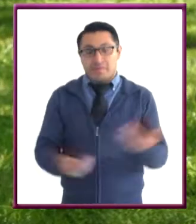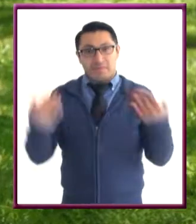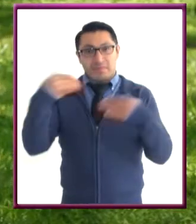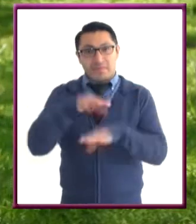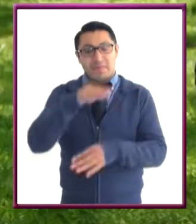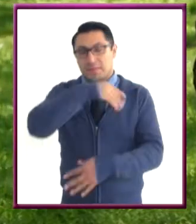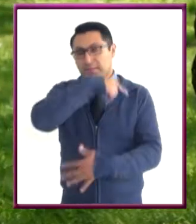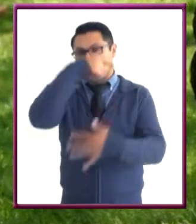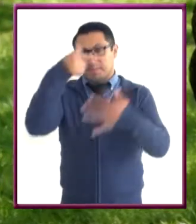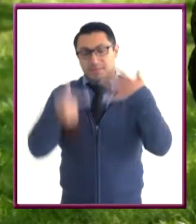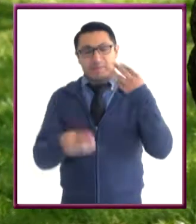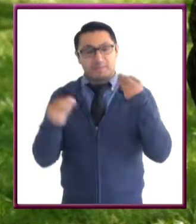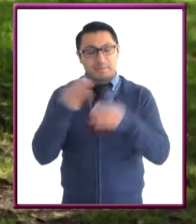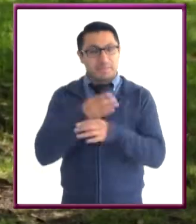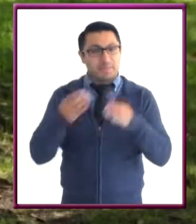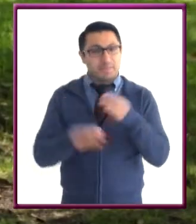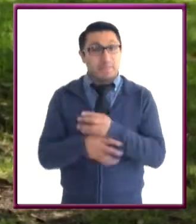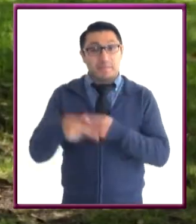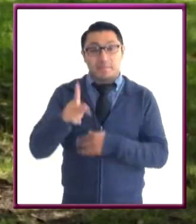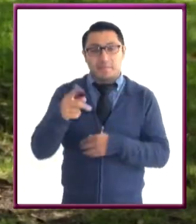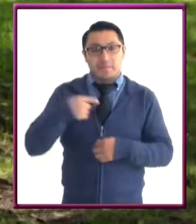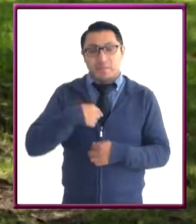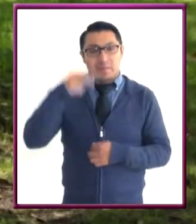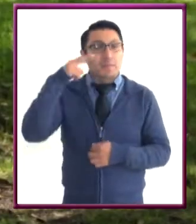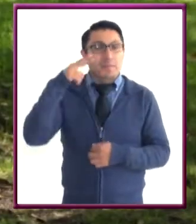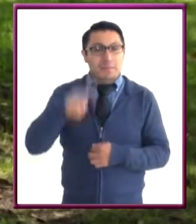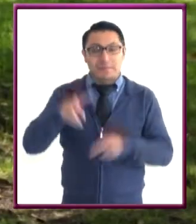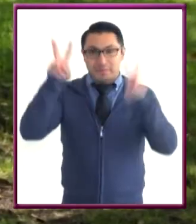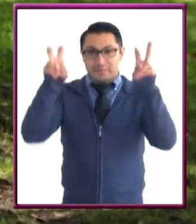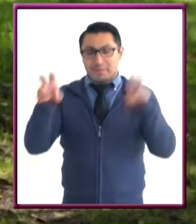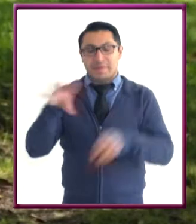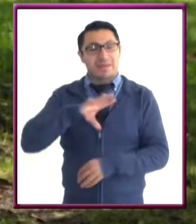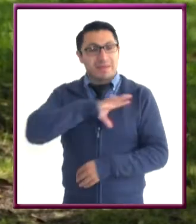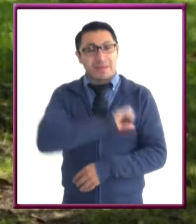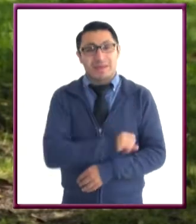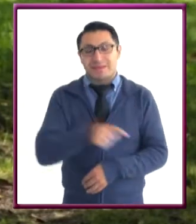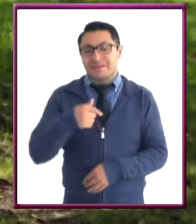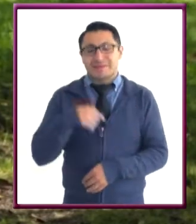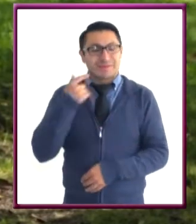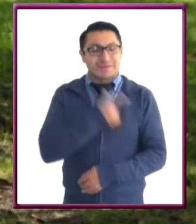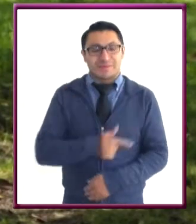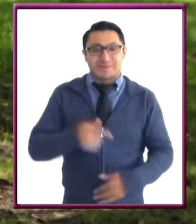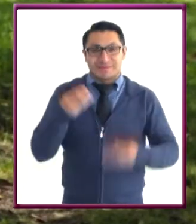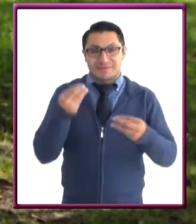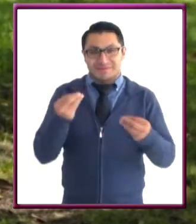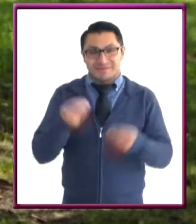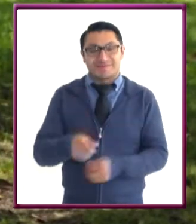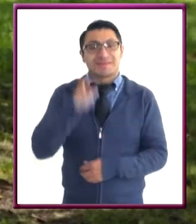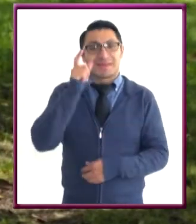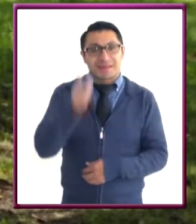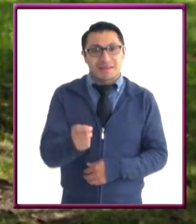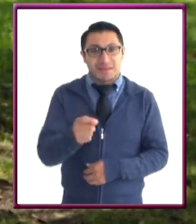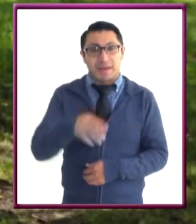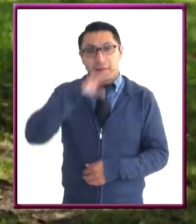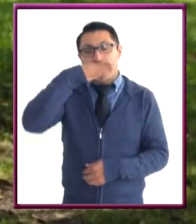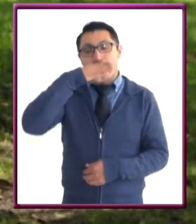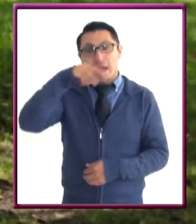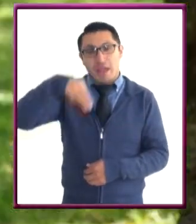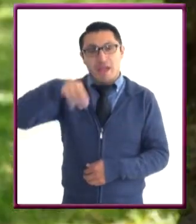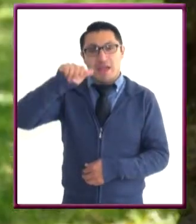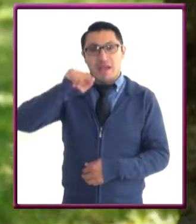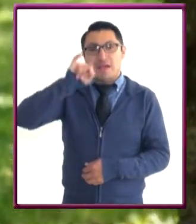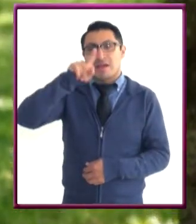el que habrá de todo. Pero uno de mis temas favoritos, hasta se me hace agua la boca, es el